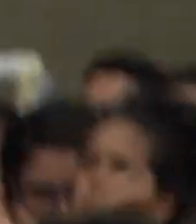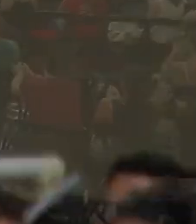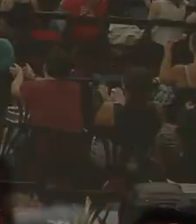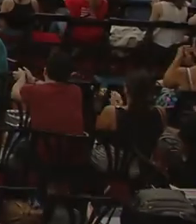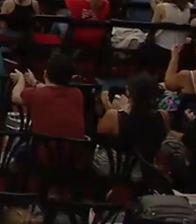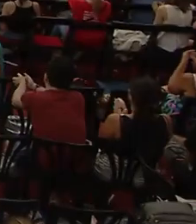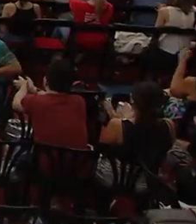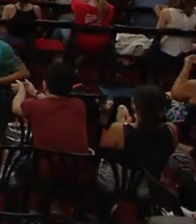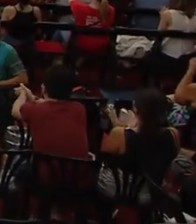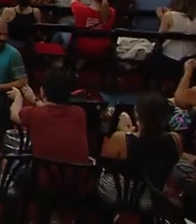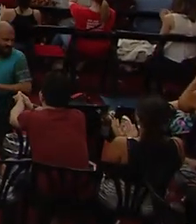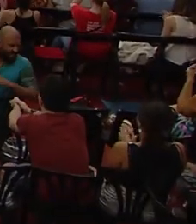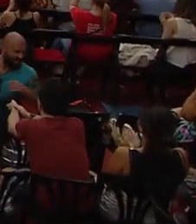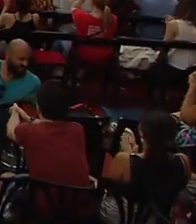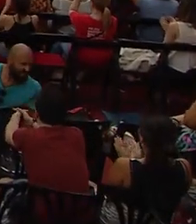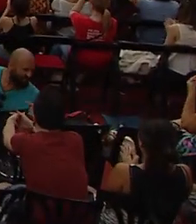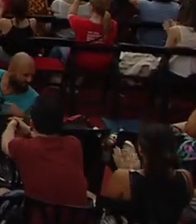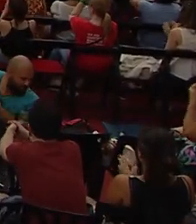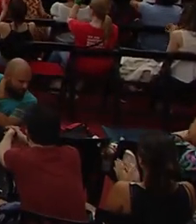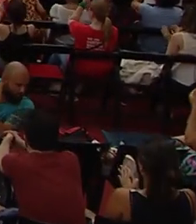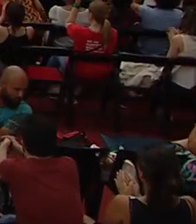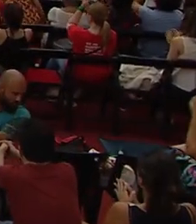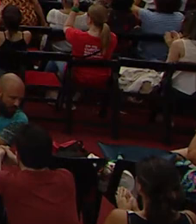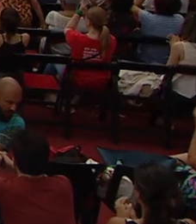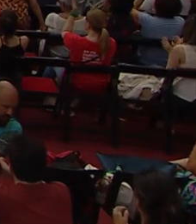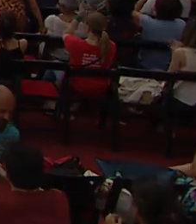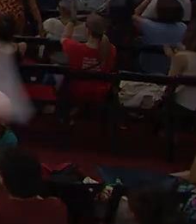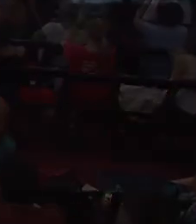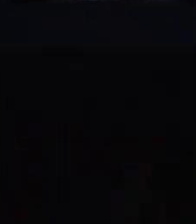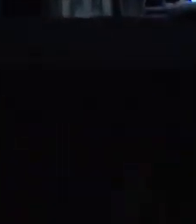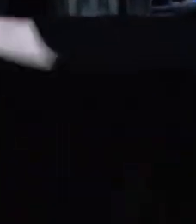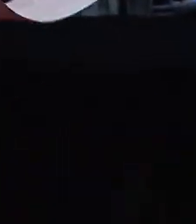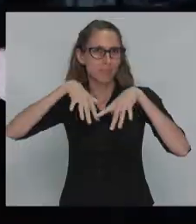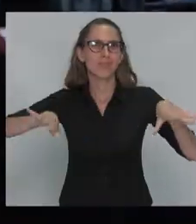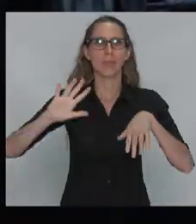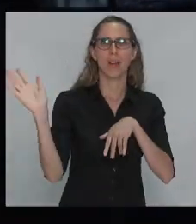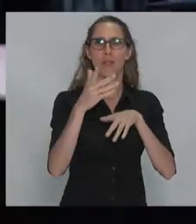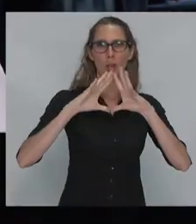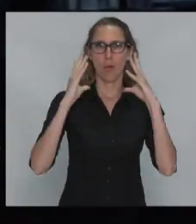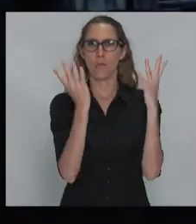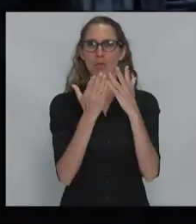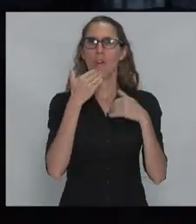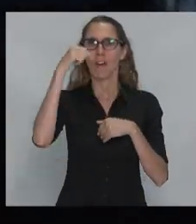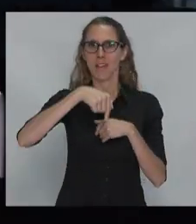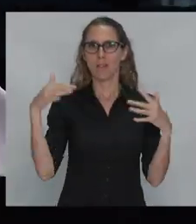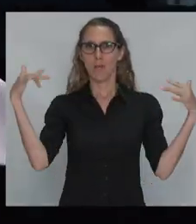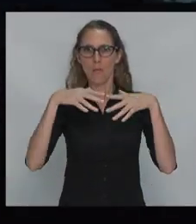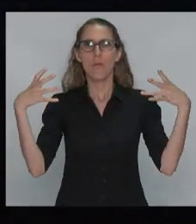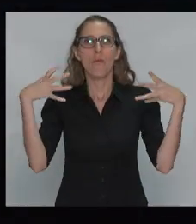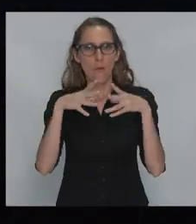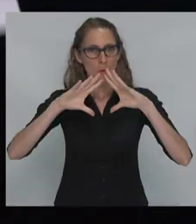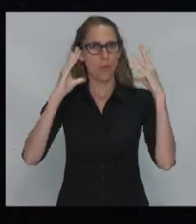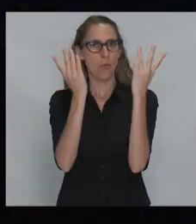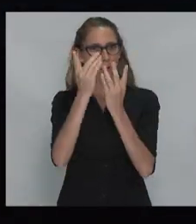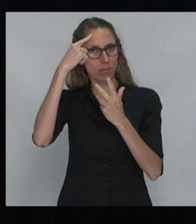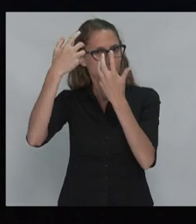Y efectivamente, como nos pedían, el mensaje está llegando a todo el mundo a través de este primer Foro Mundial de Pensamiento Crítico, este pedido